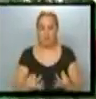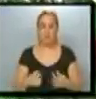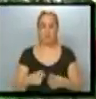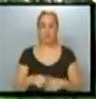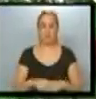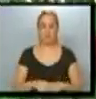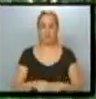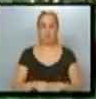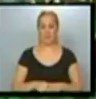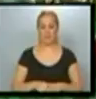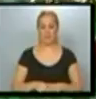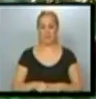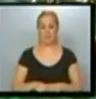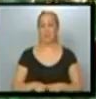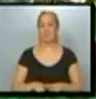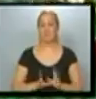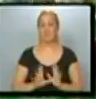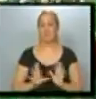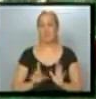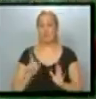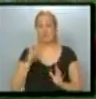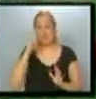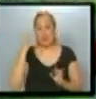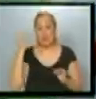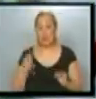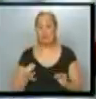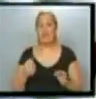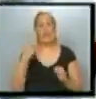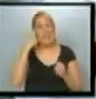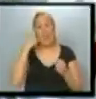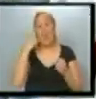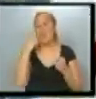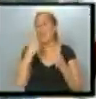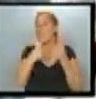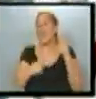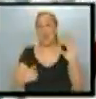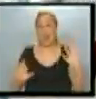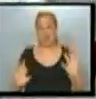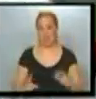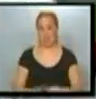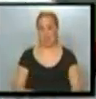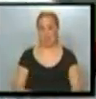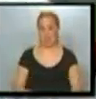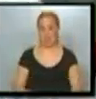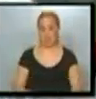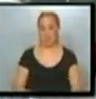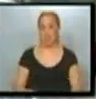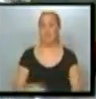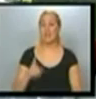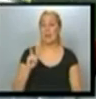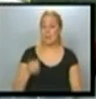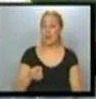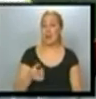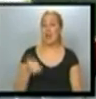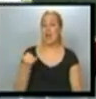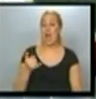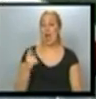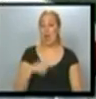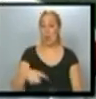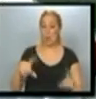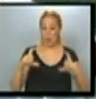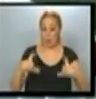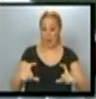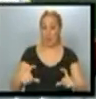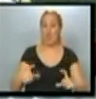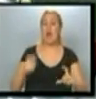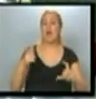Sin embargo, ninguna hipótesis está descartada. Dentro de una de las hipótesis, también que hayan hecho el agujero y que se